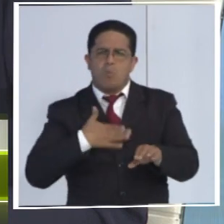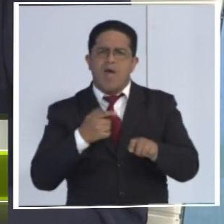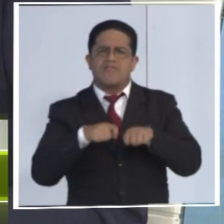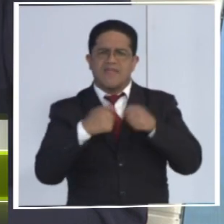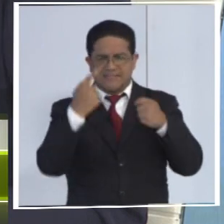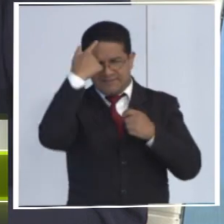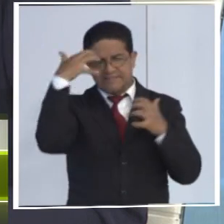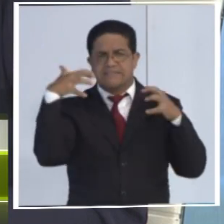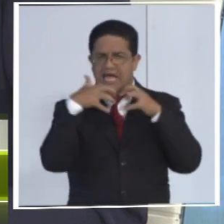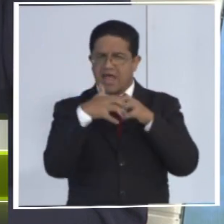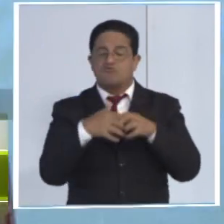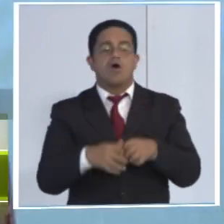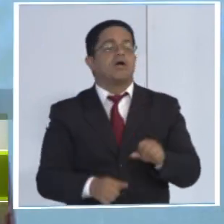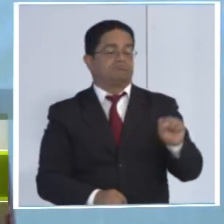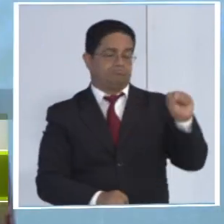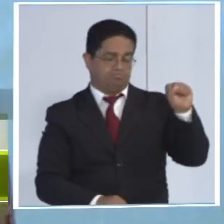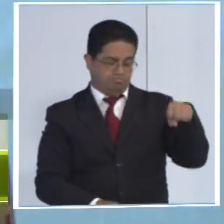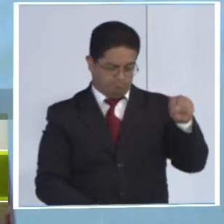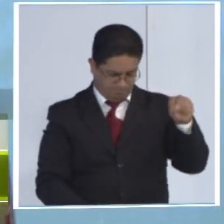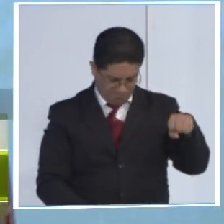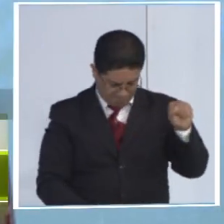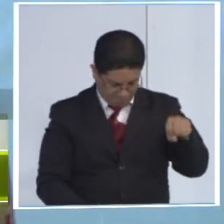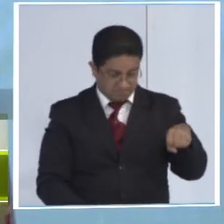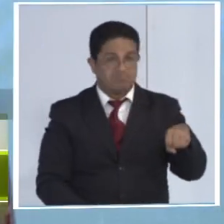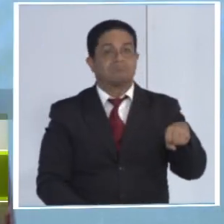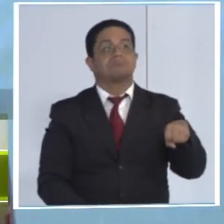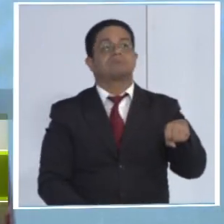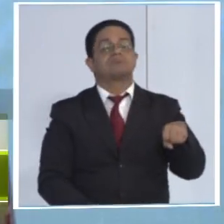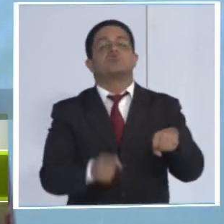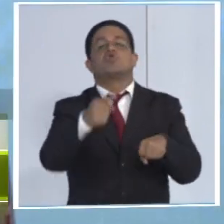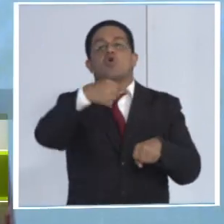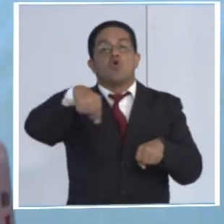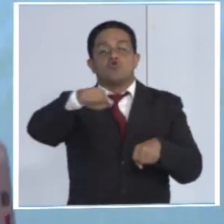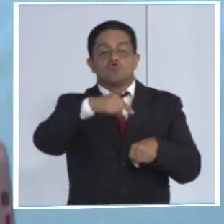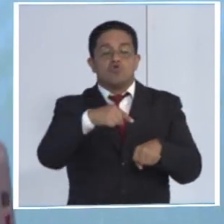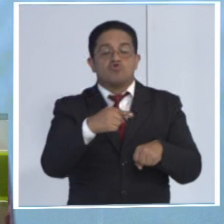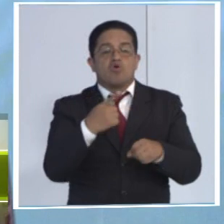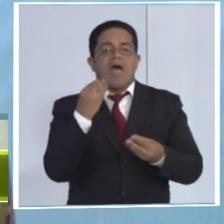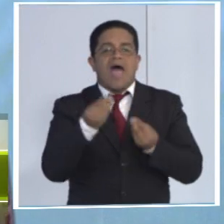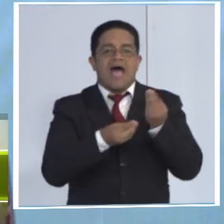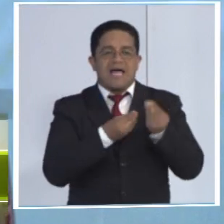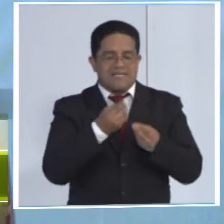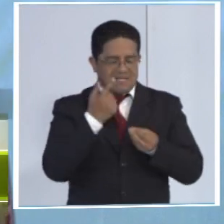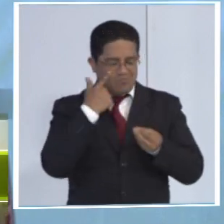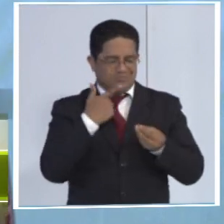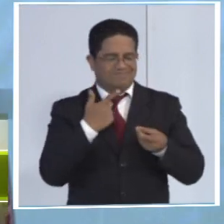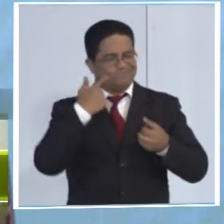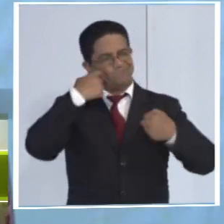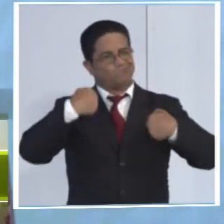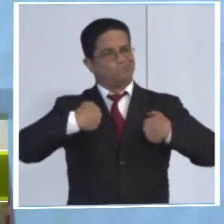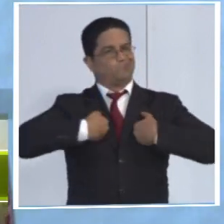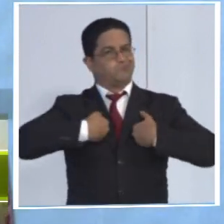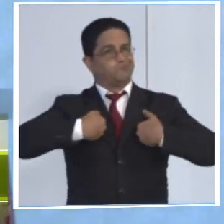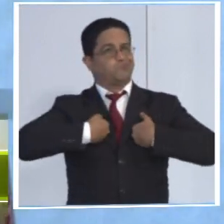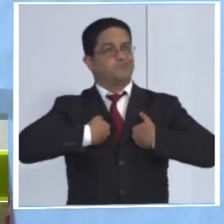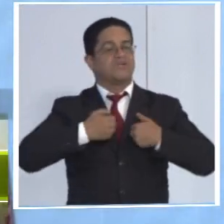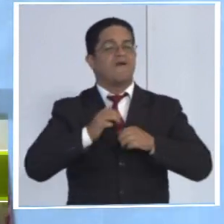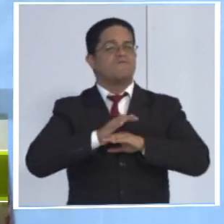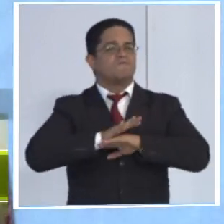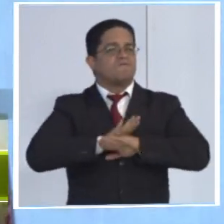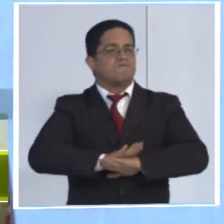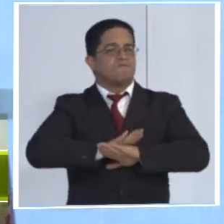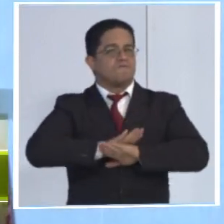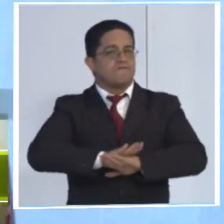parte cerebrovascular? Sí, correctamente. Cuando nosotros hacemos una fibrilación auricular, que es decir, el corazón en este